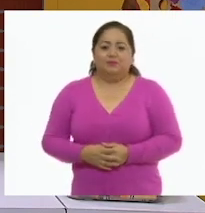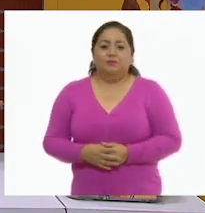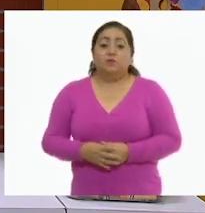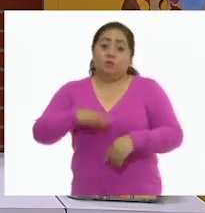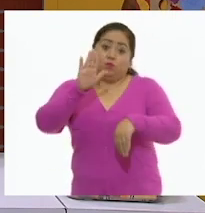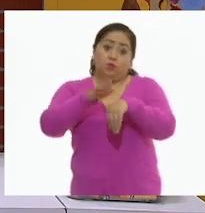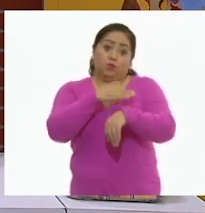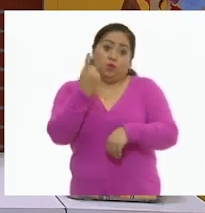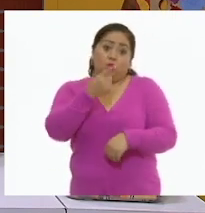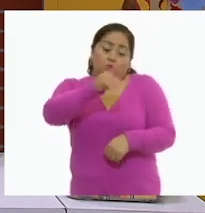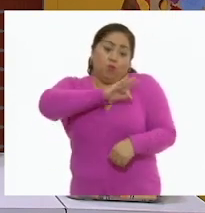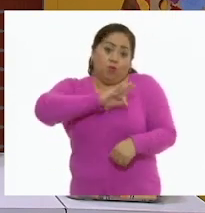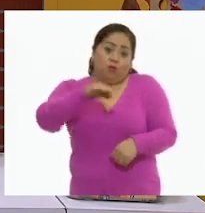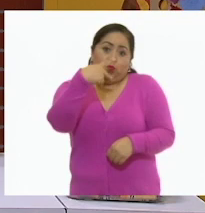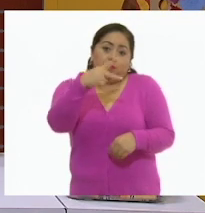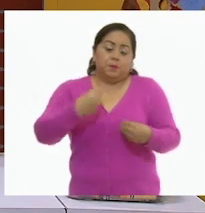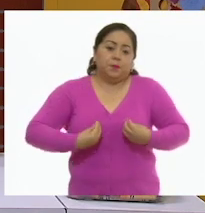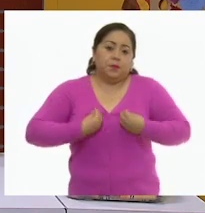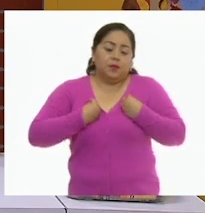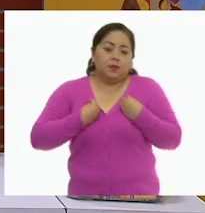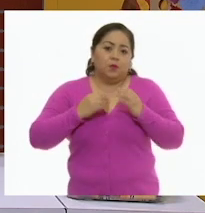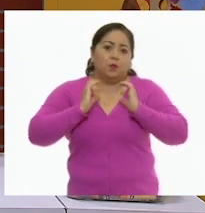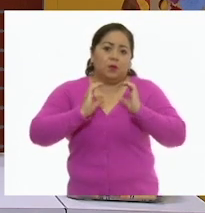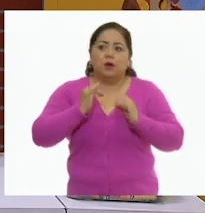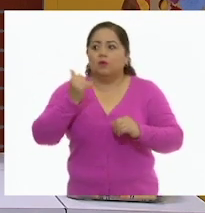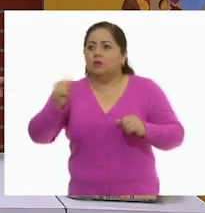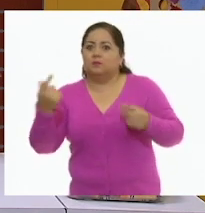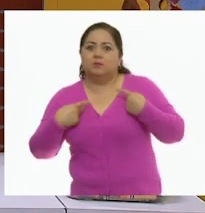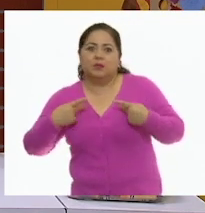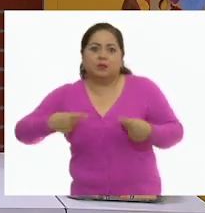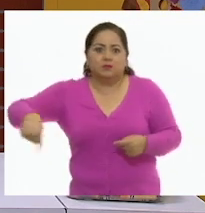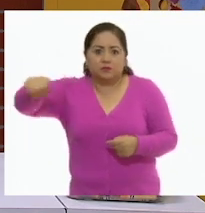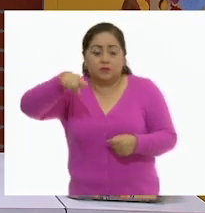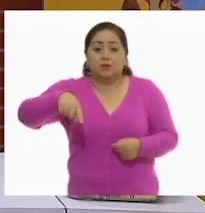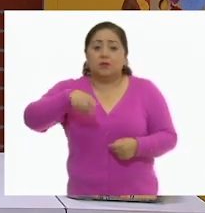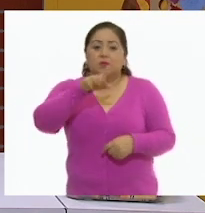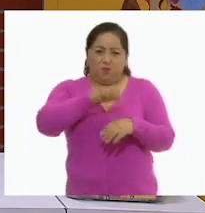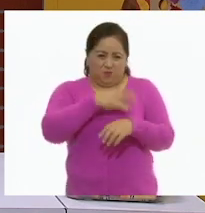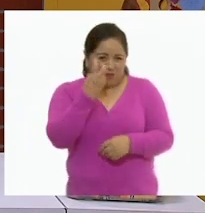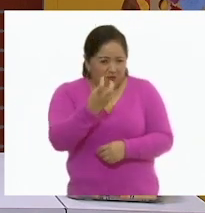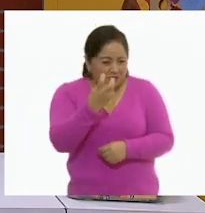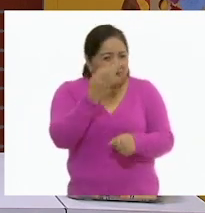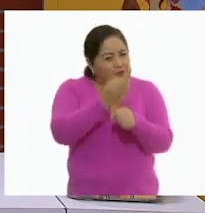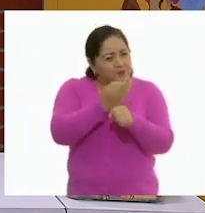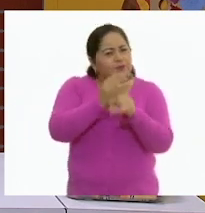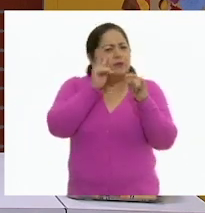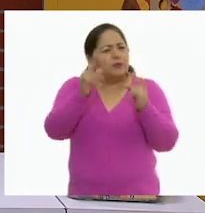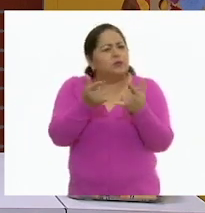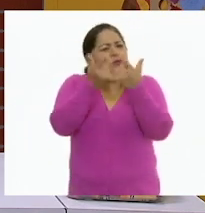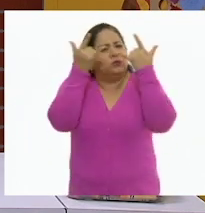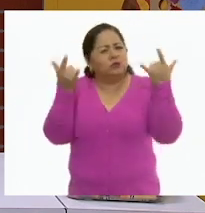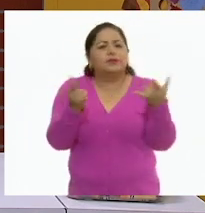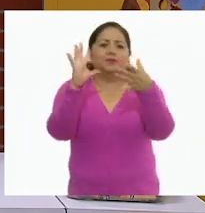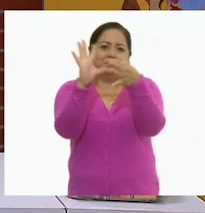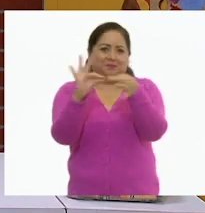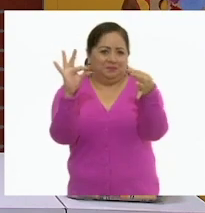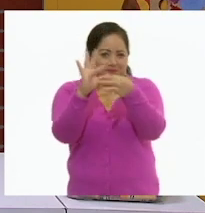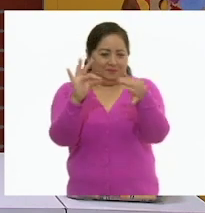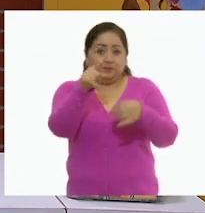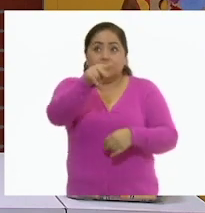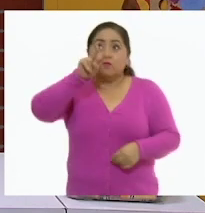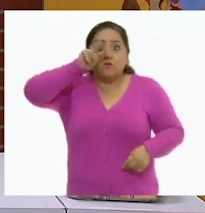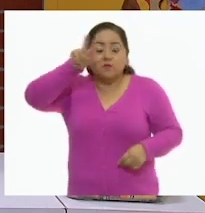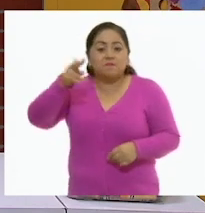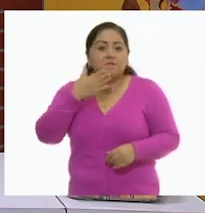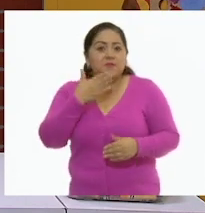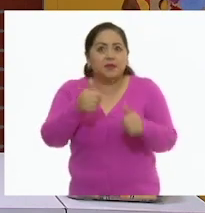porque puedes poner en peligro tu vida y la de otras personas. Para ello, hemos seleccionado una historia y una explicación.